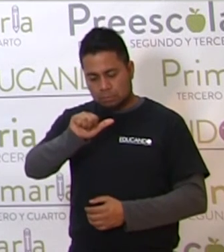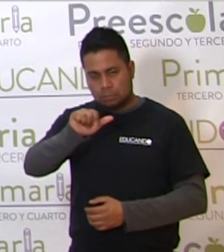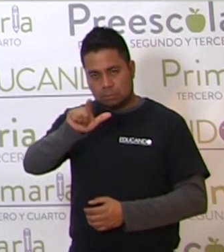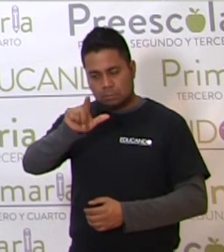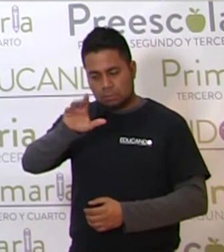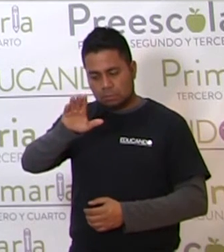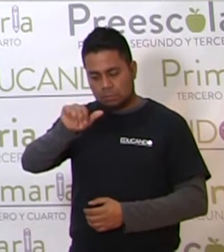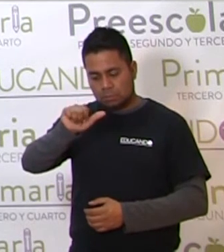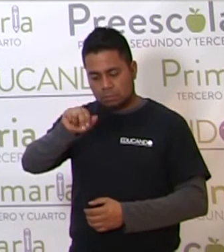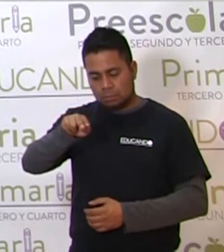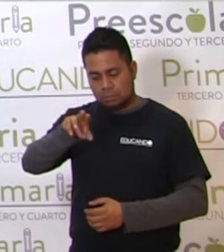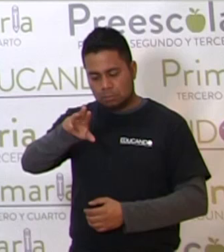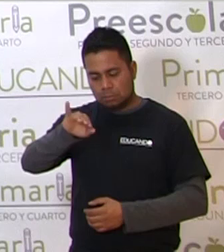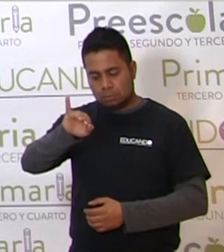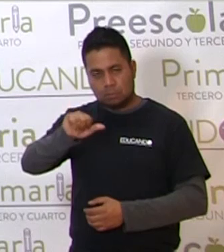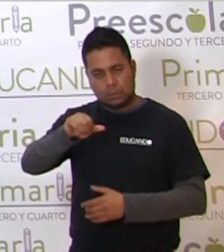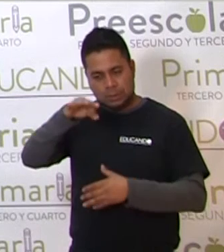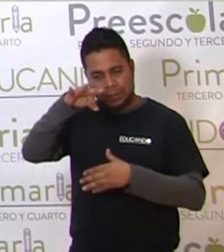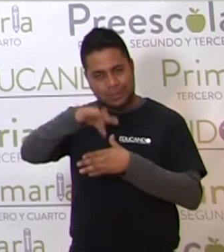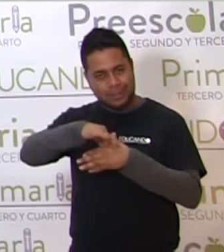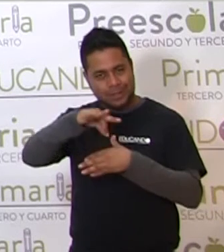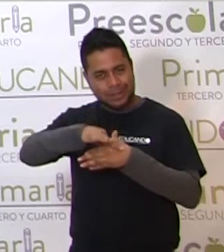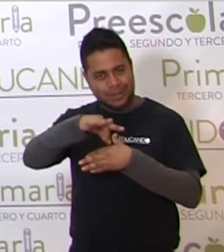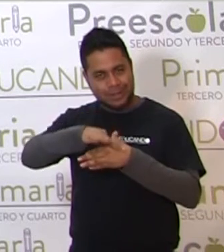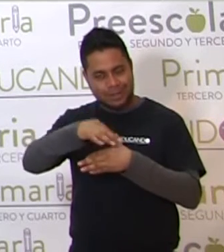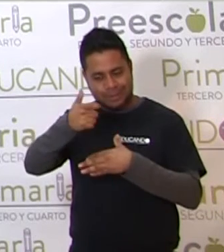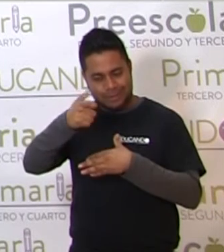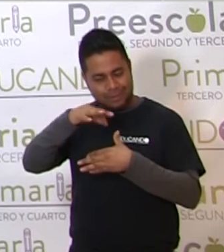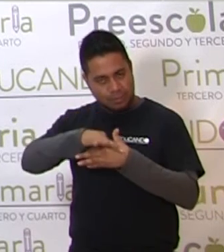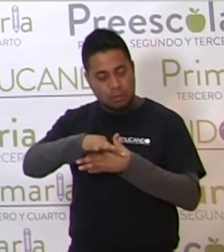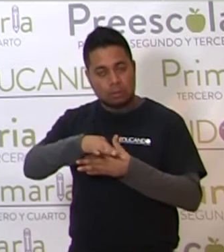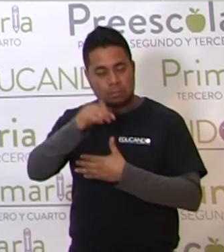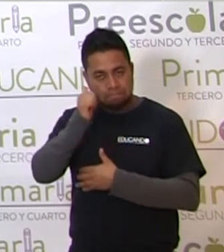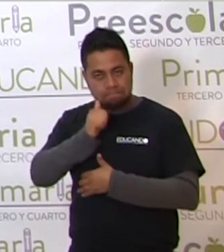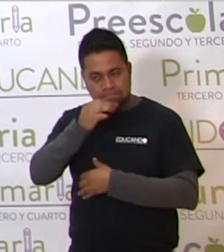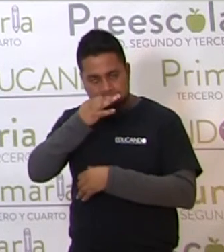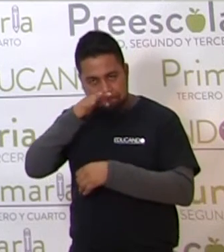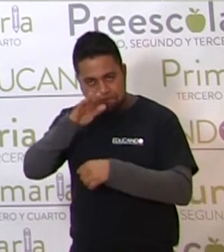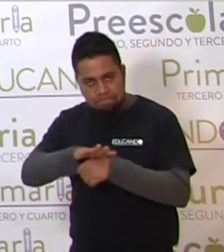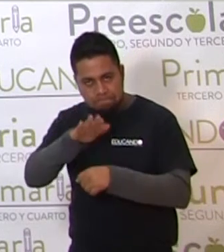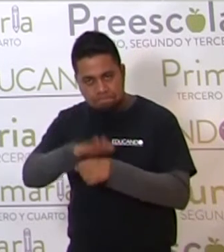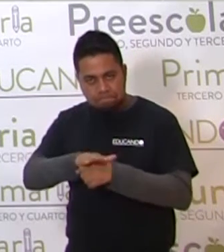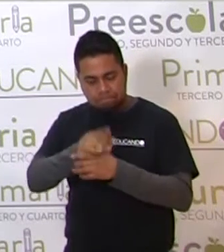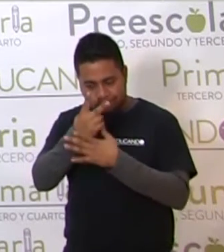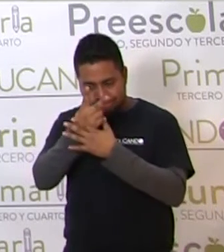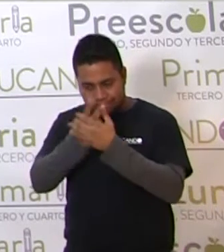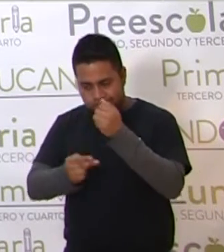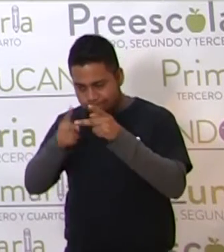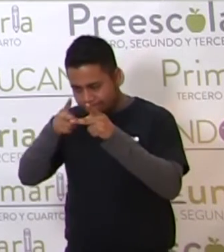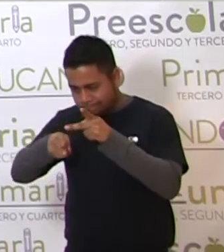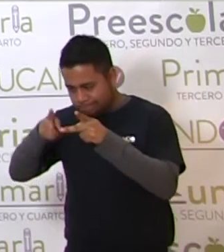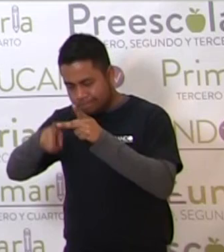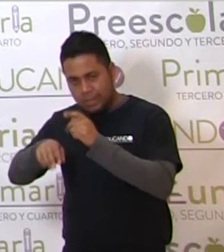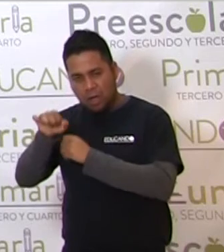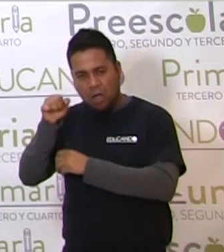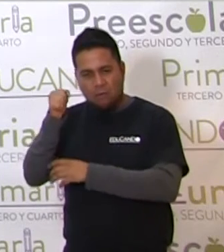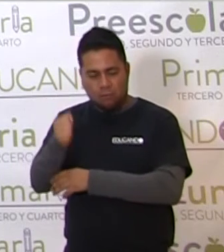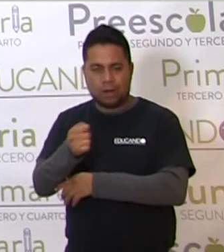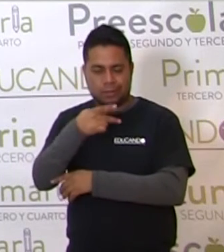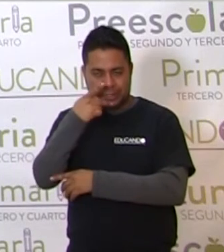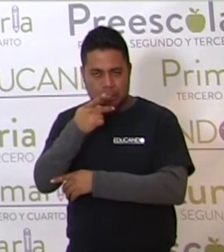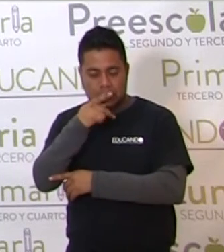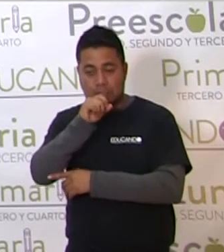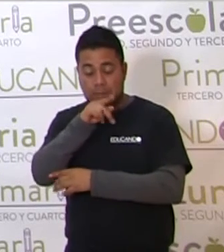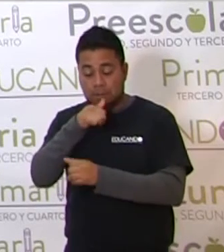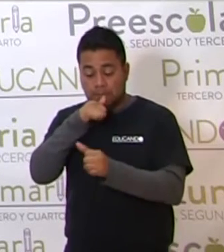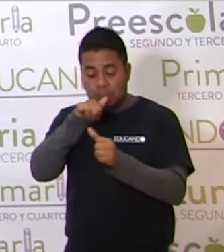alcancía bien nuevamente te recuerdo siempre la sílaba tónica y sobre todo la letra